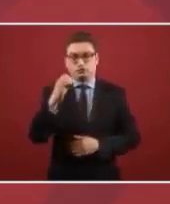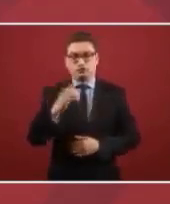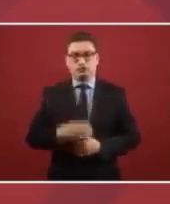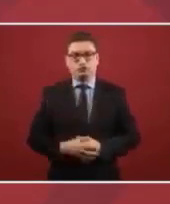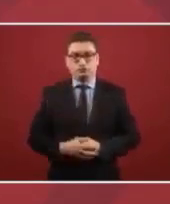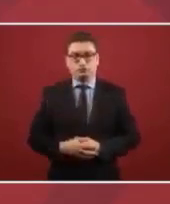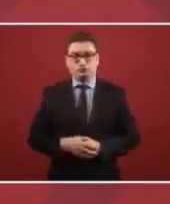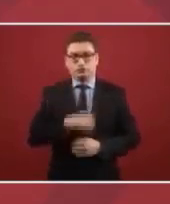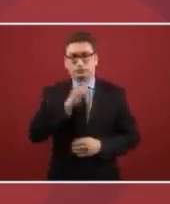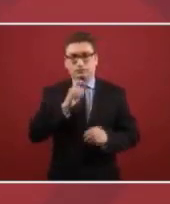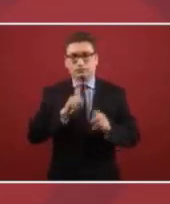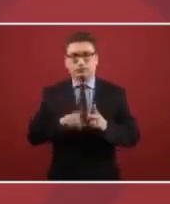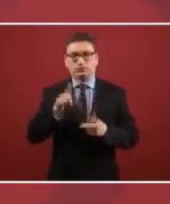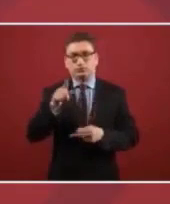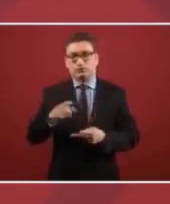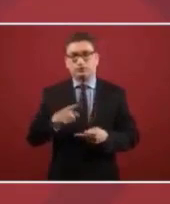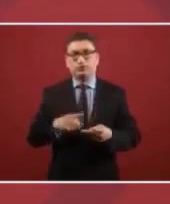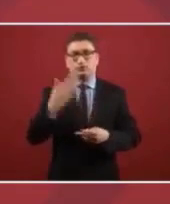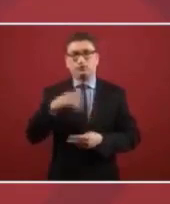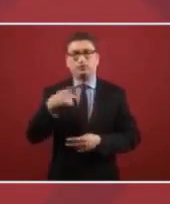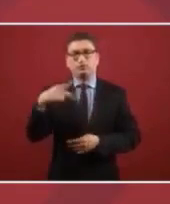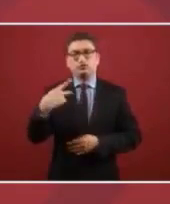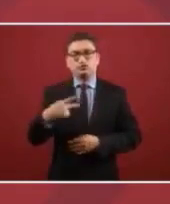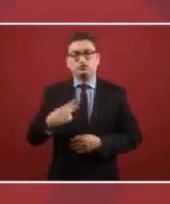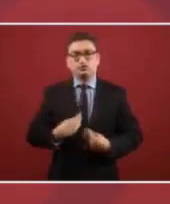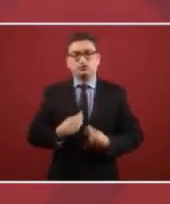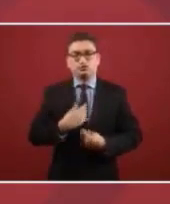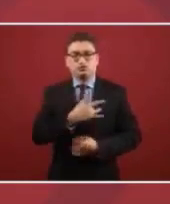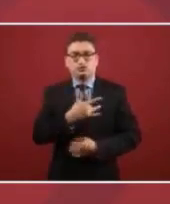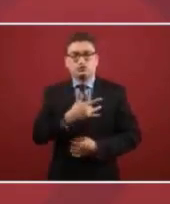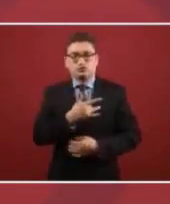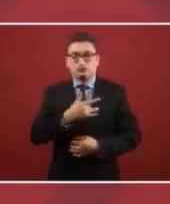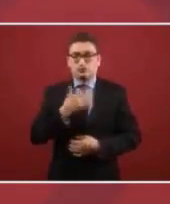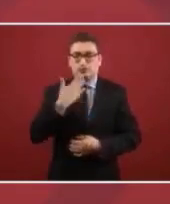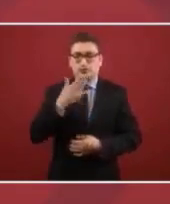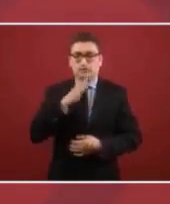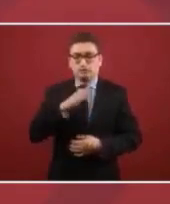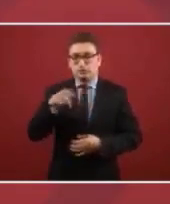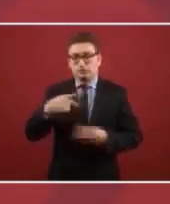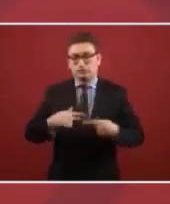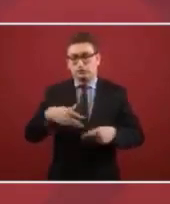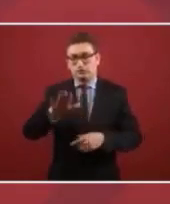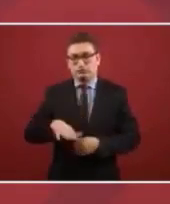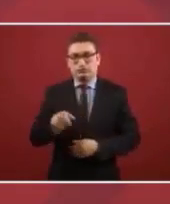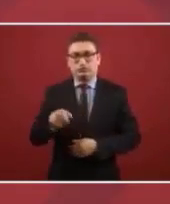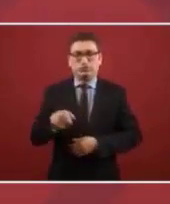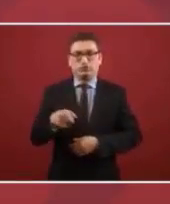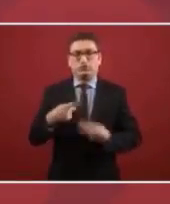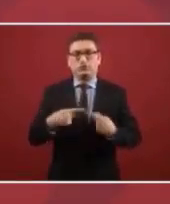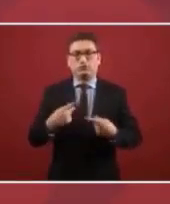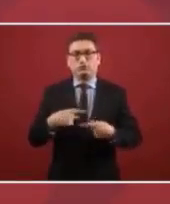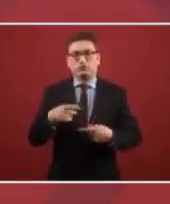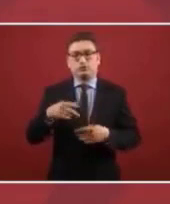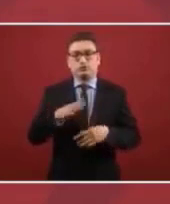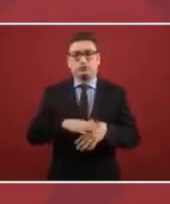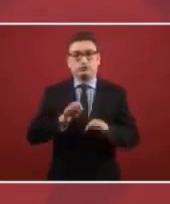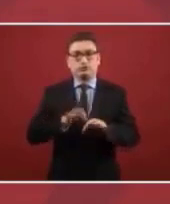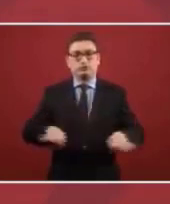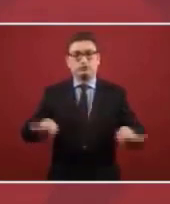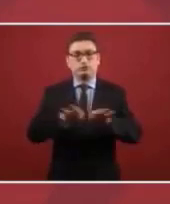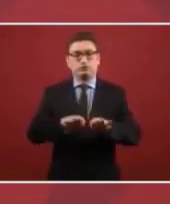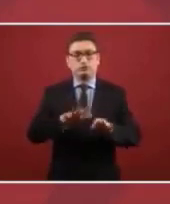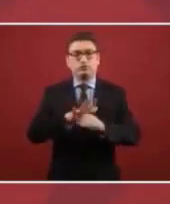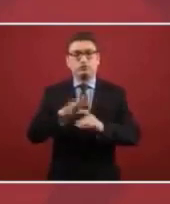así como el dictamen cardiovascular de la persona especialmente consultando